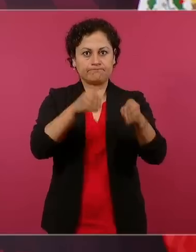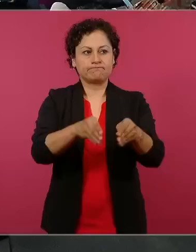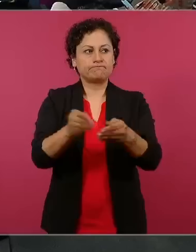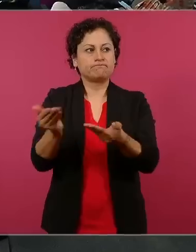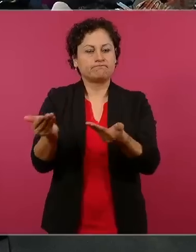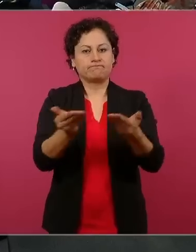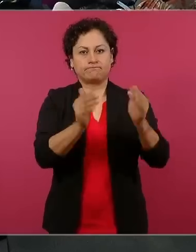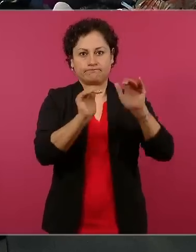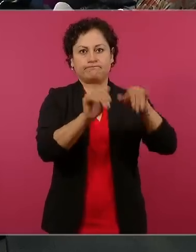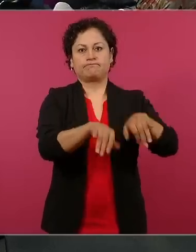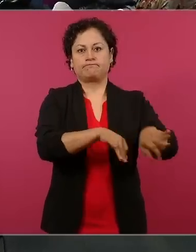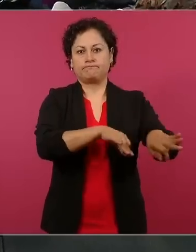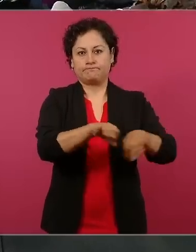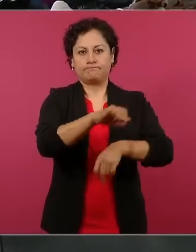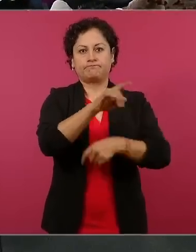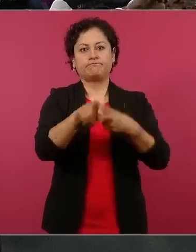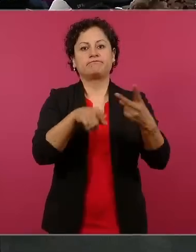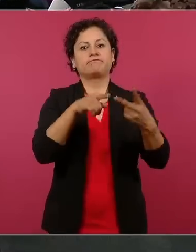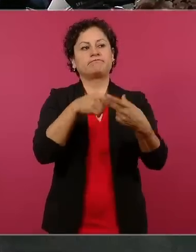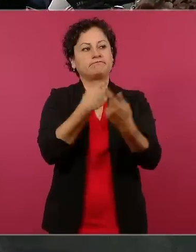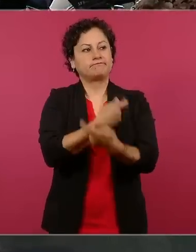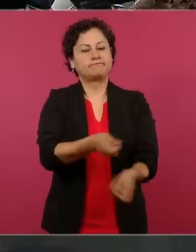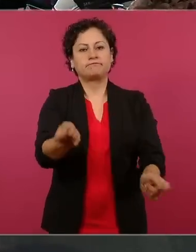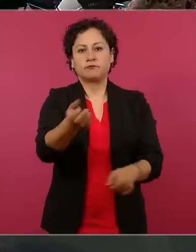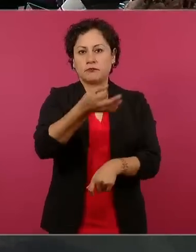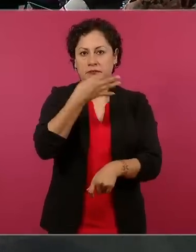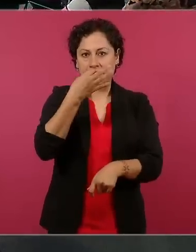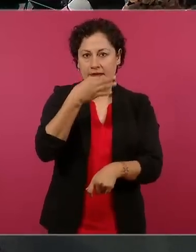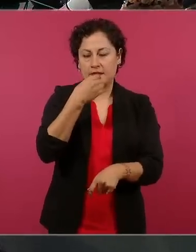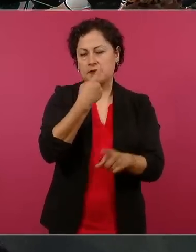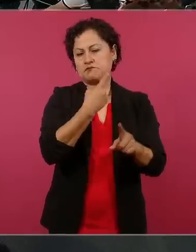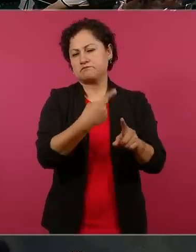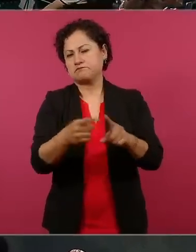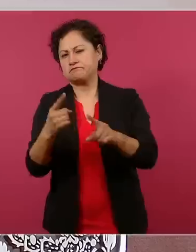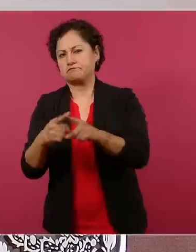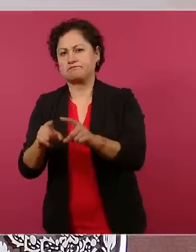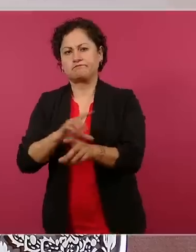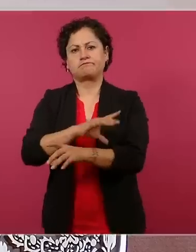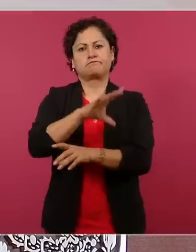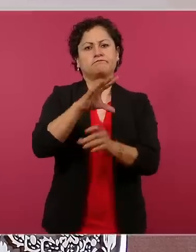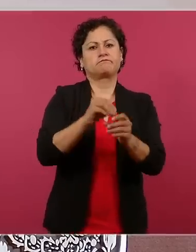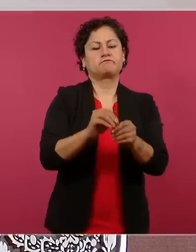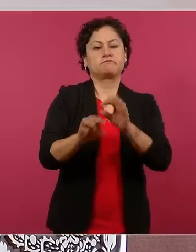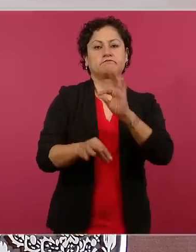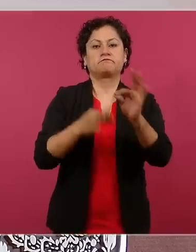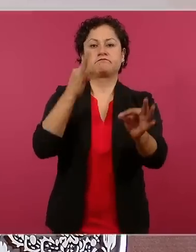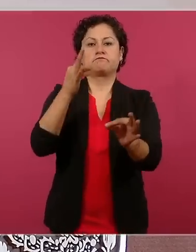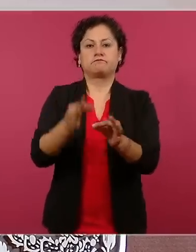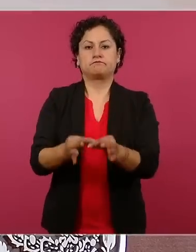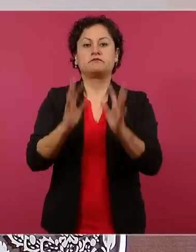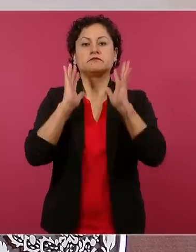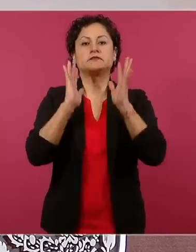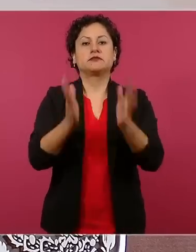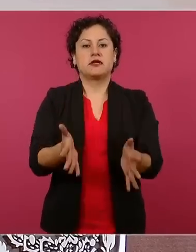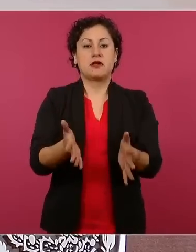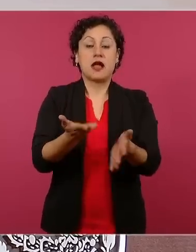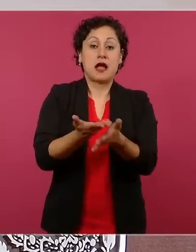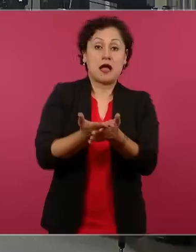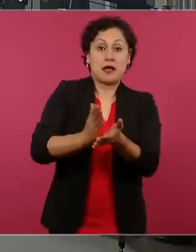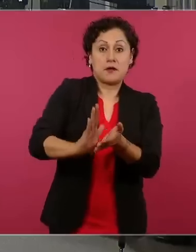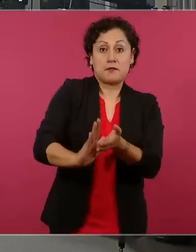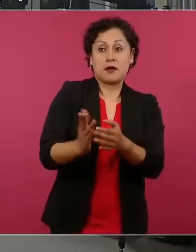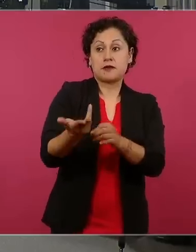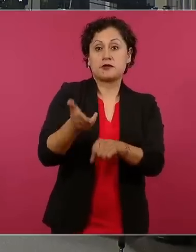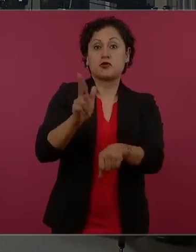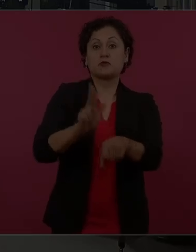Y ya terminamos los que estaban en proceso